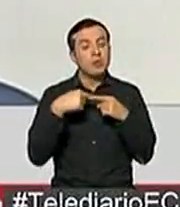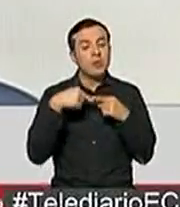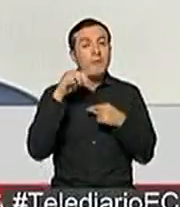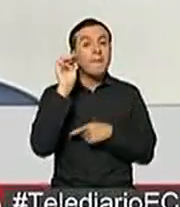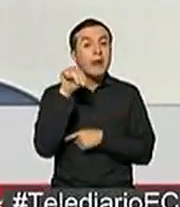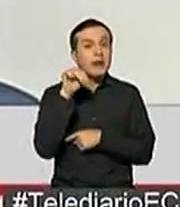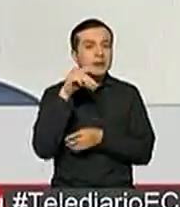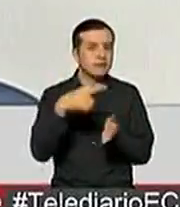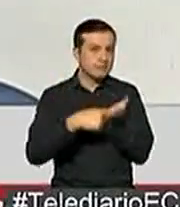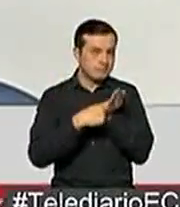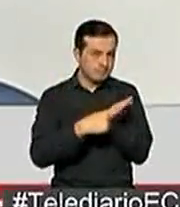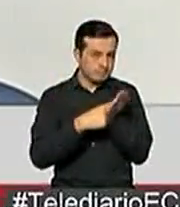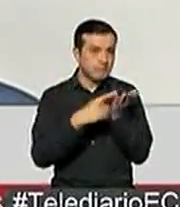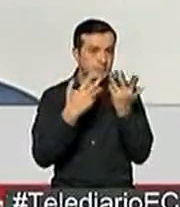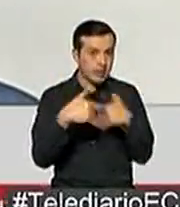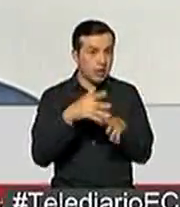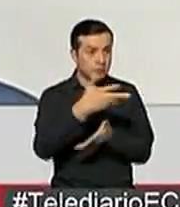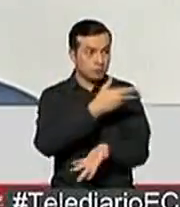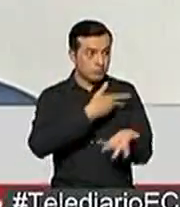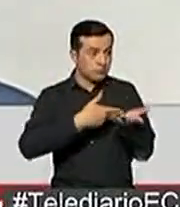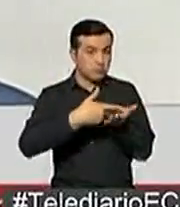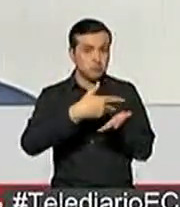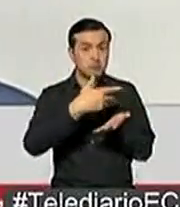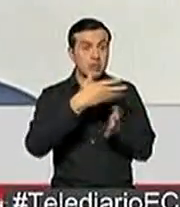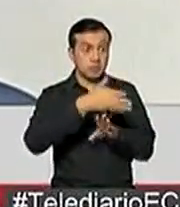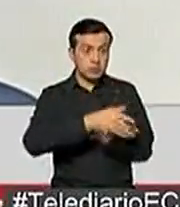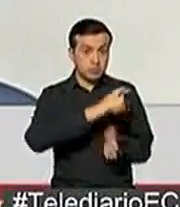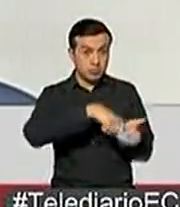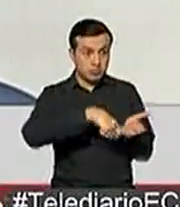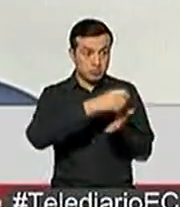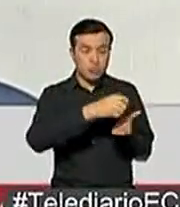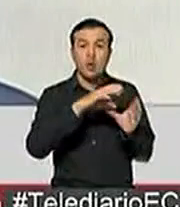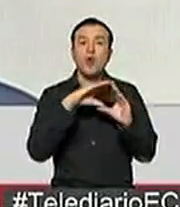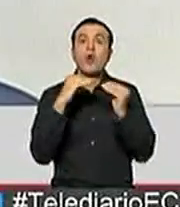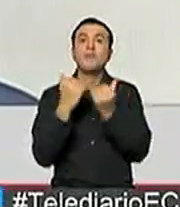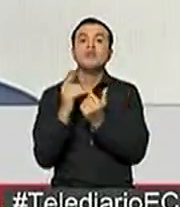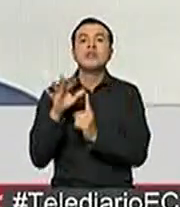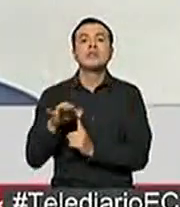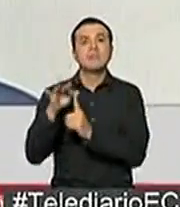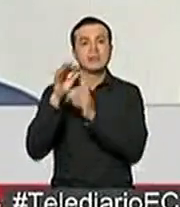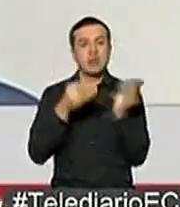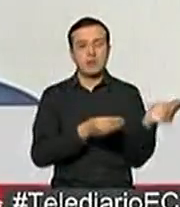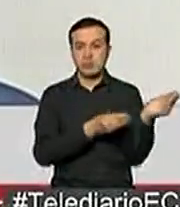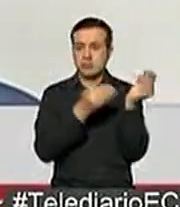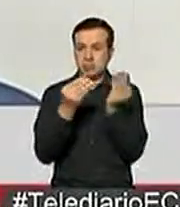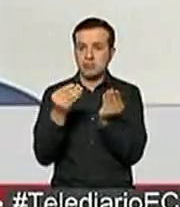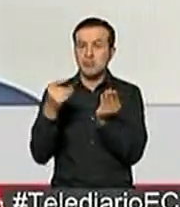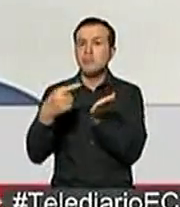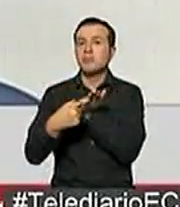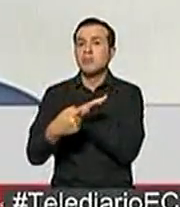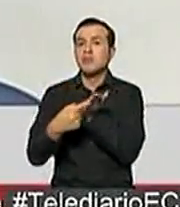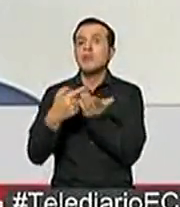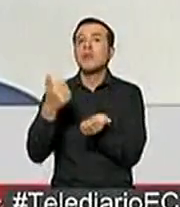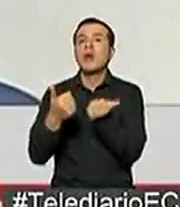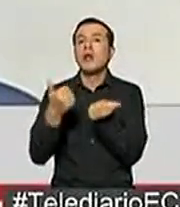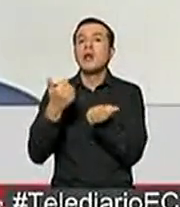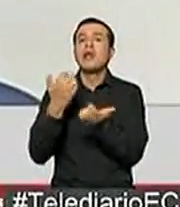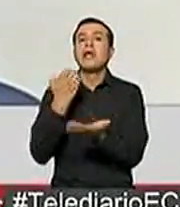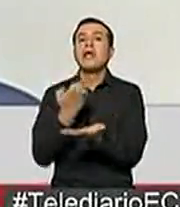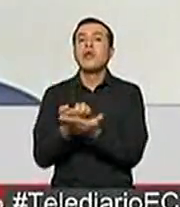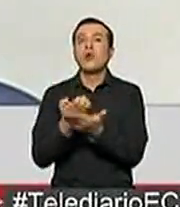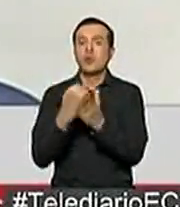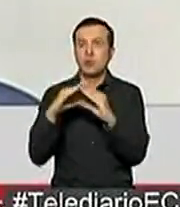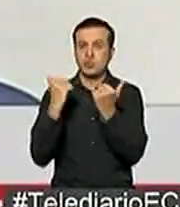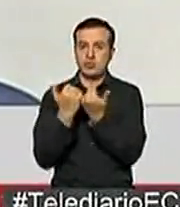martes una vez que lo conozcan y lo califiquen deben remitir a una comisión especializada que se estimase a la de régimen económico